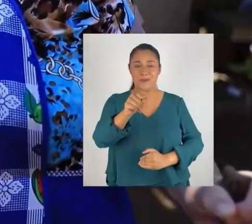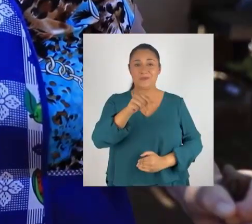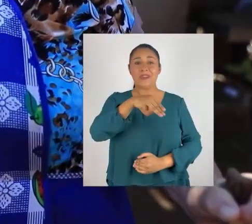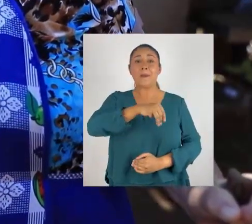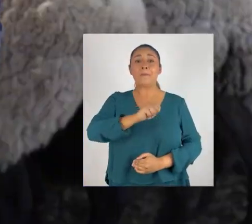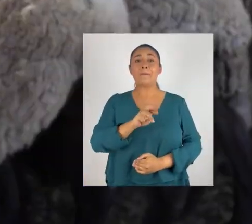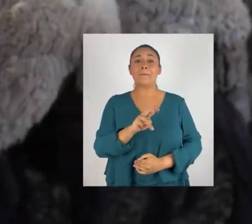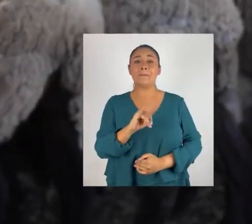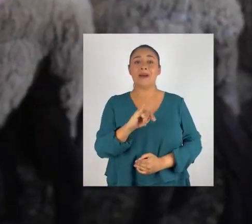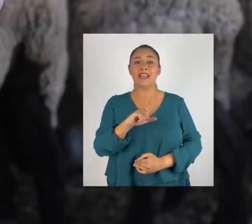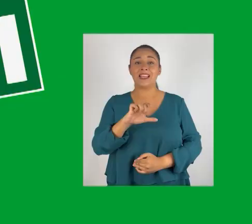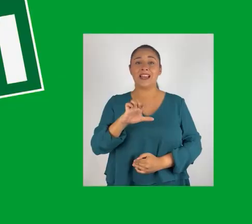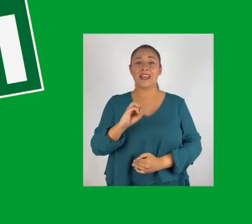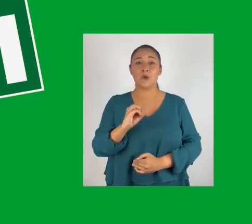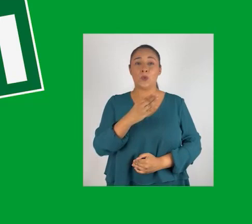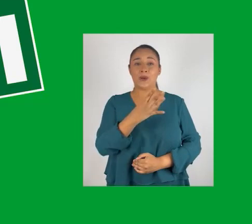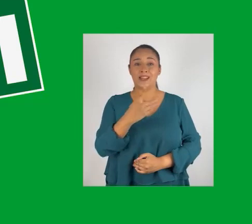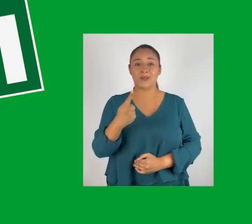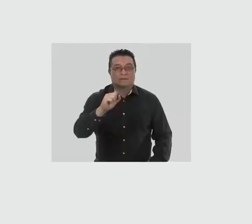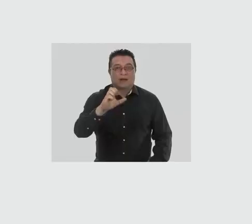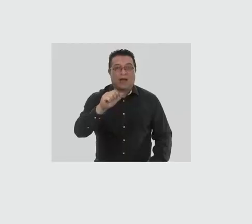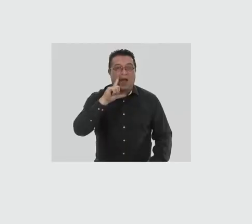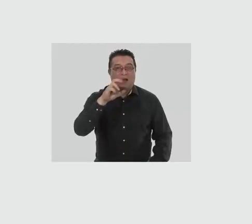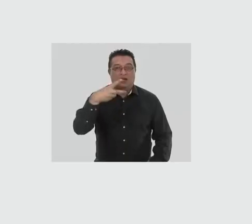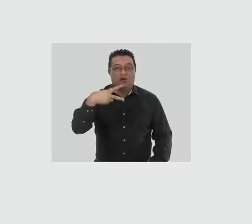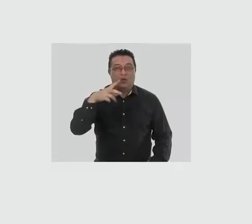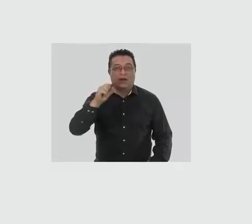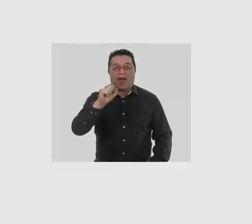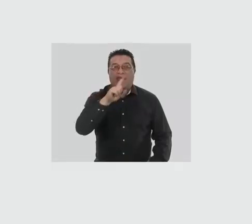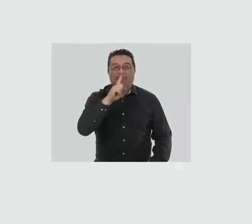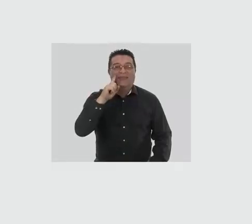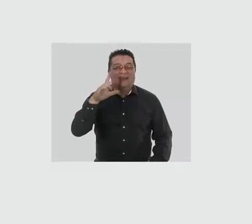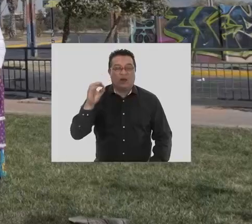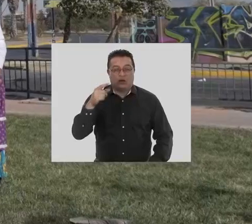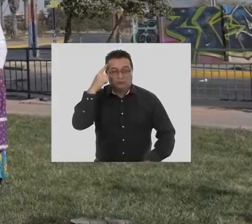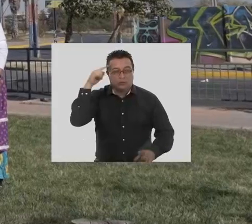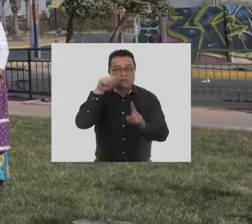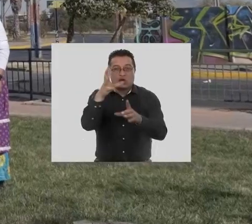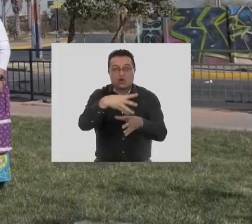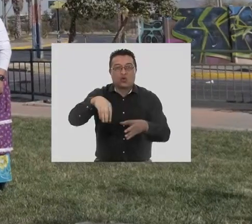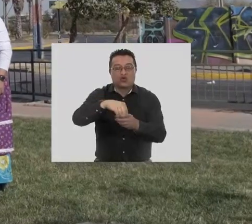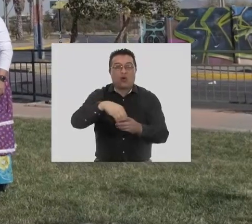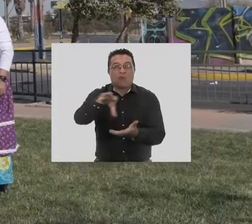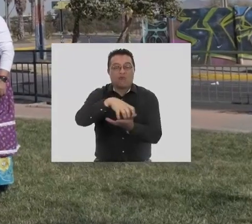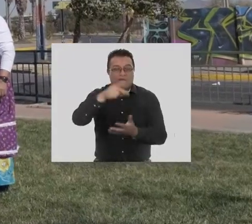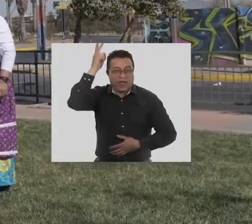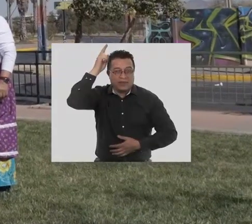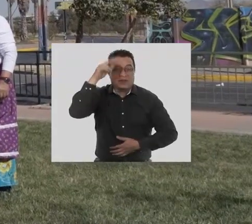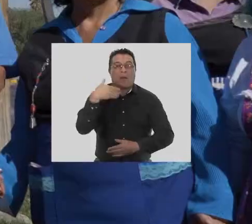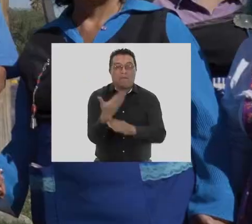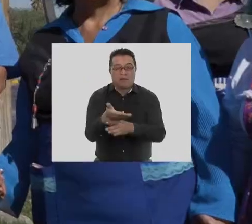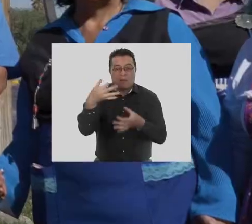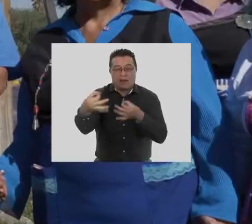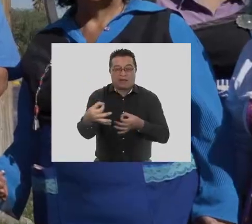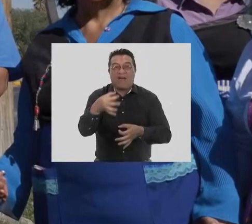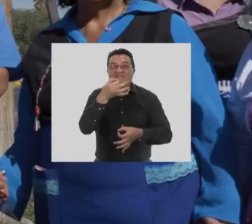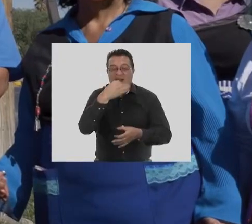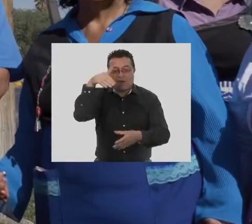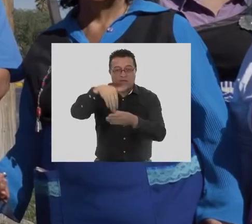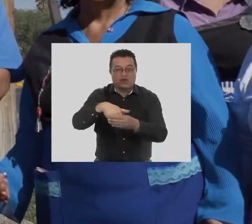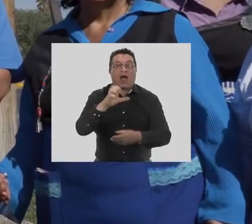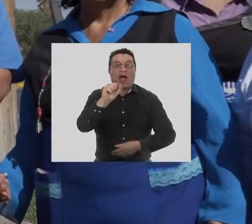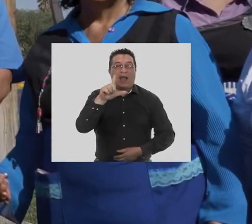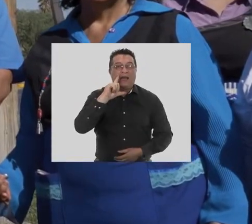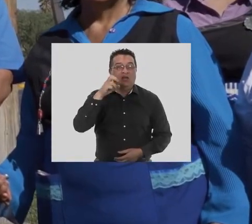como tú Julio marileo 41 por la inclusión de los pueblos indígenas pide tu